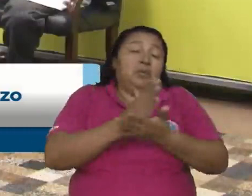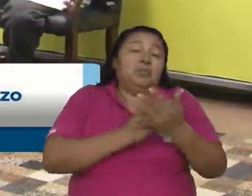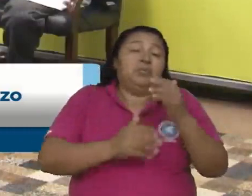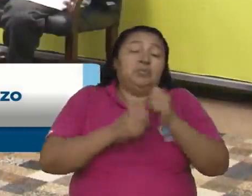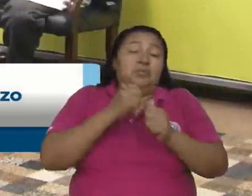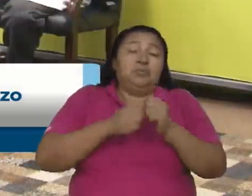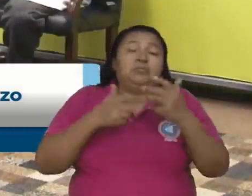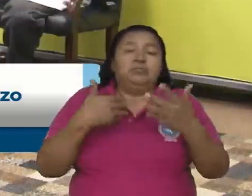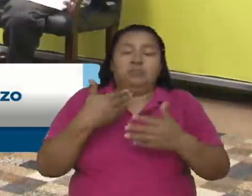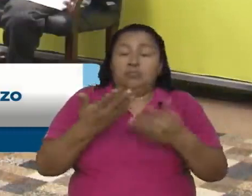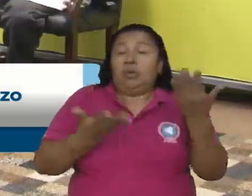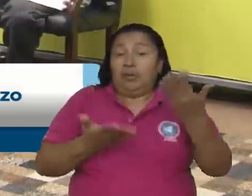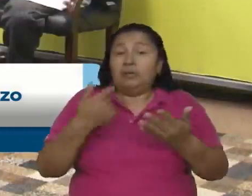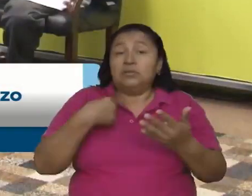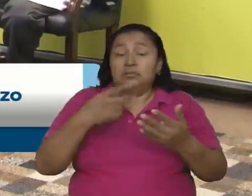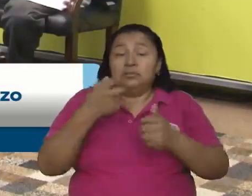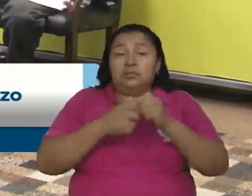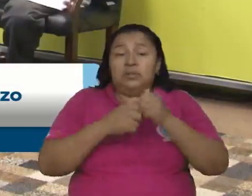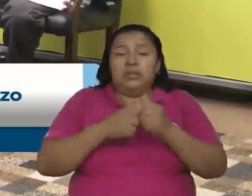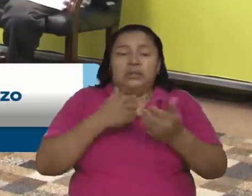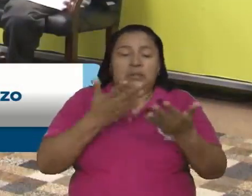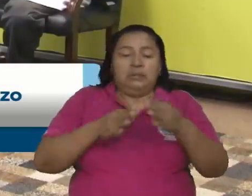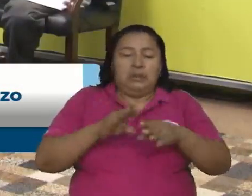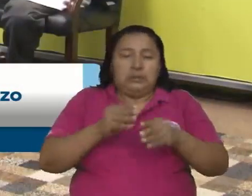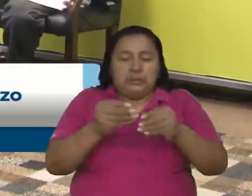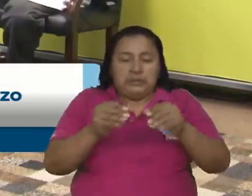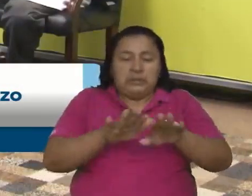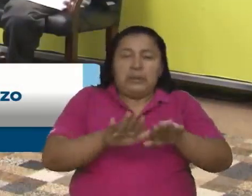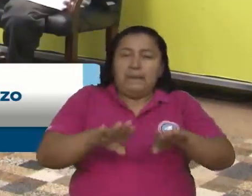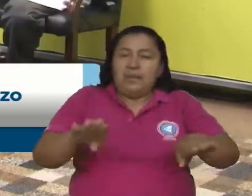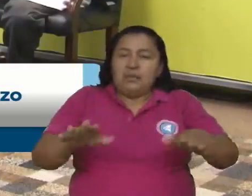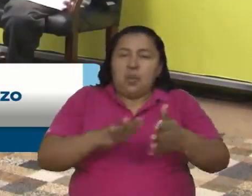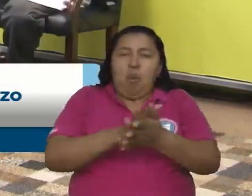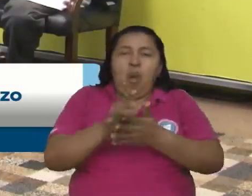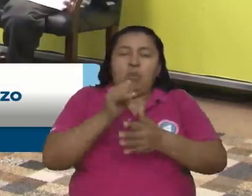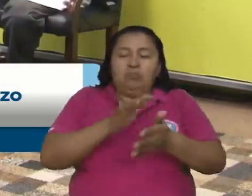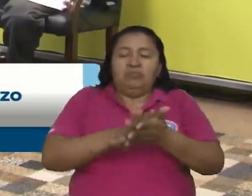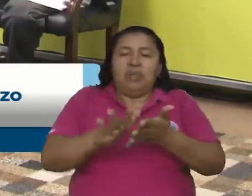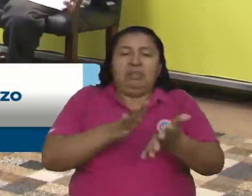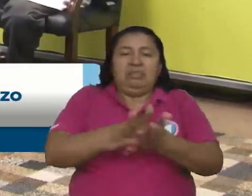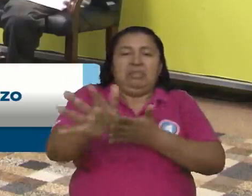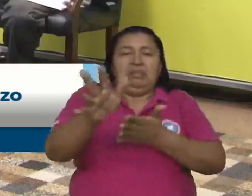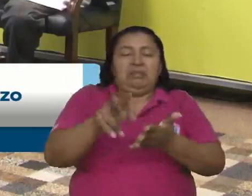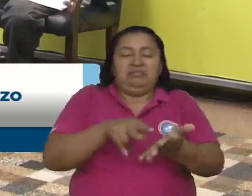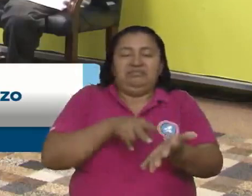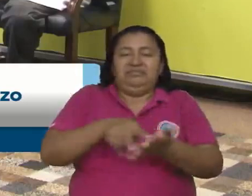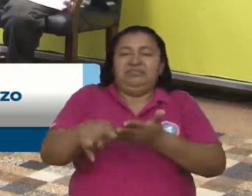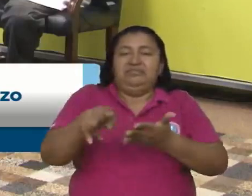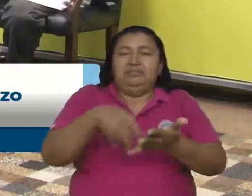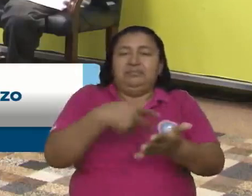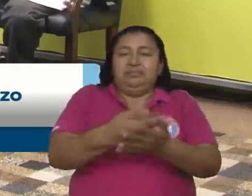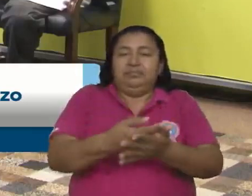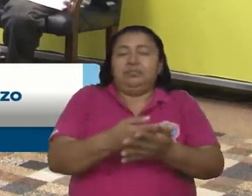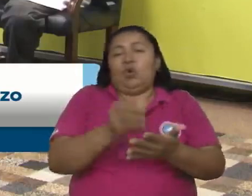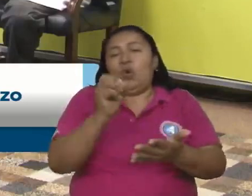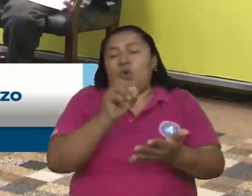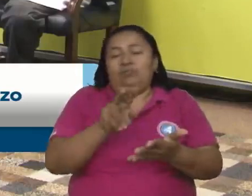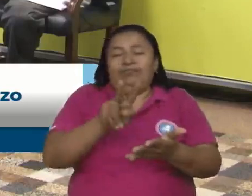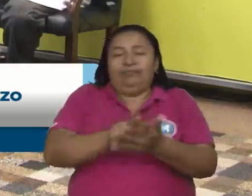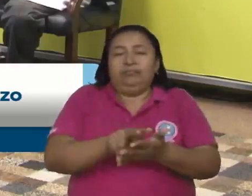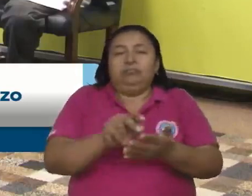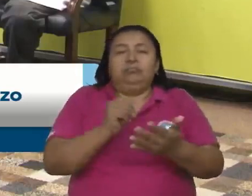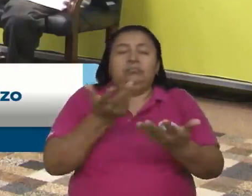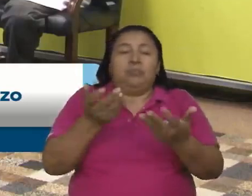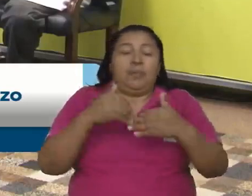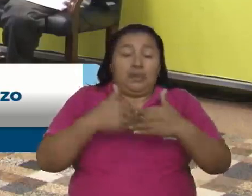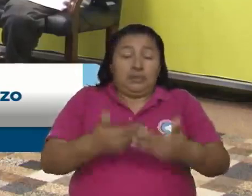caída, porque esto se da, tal vez el piso estaba ahí medio, claro, medio mojado y de repente se resbaló la muchacha y pum, se